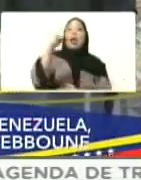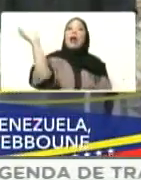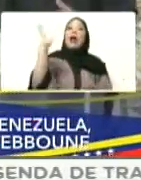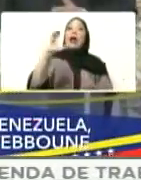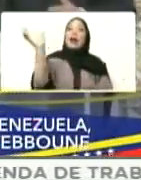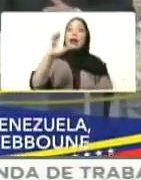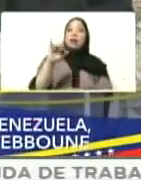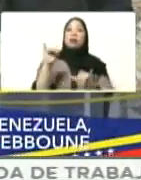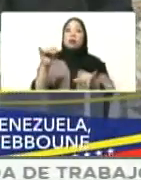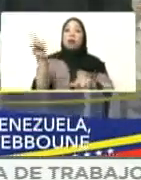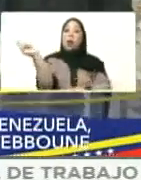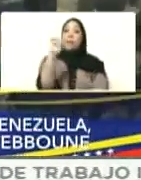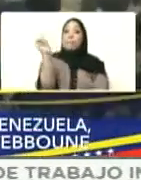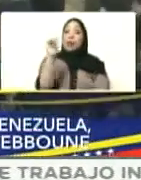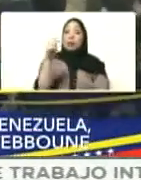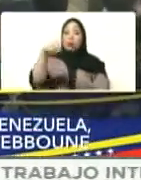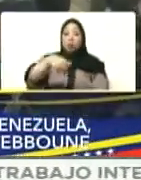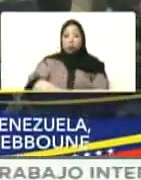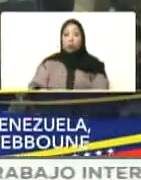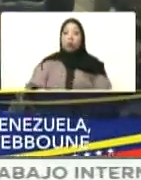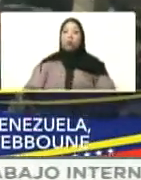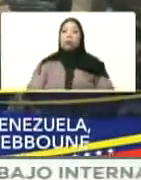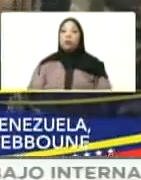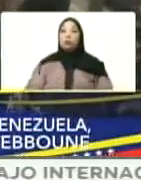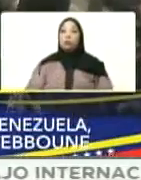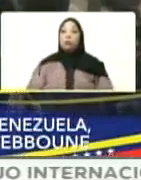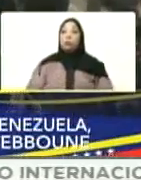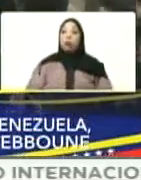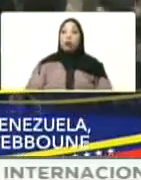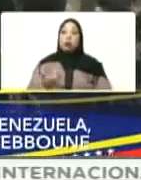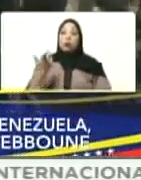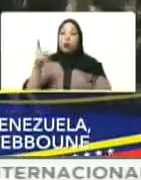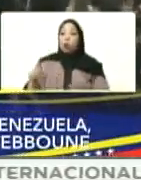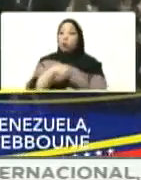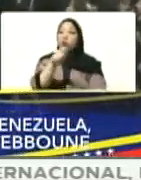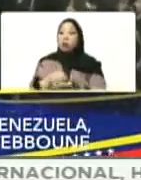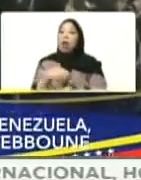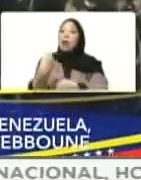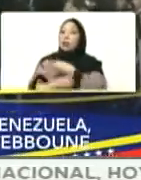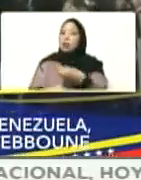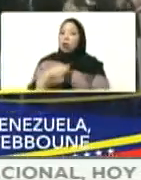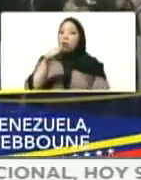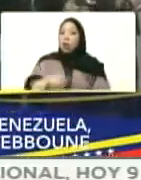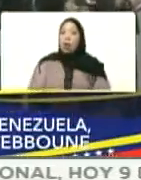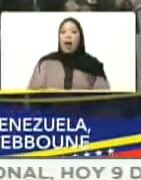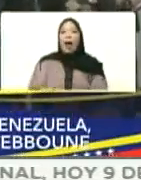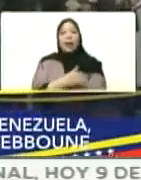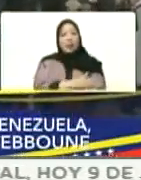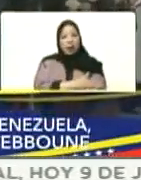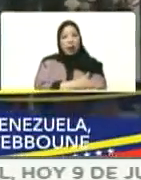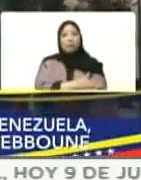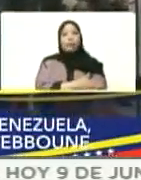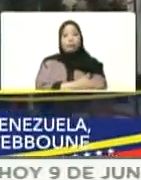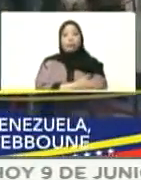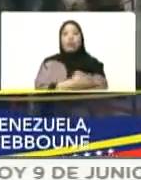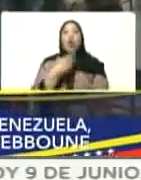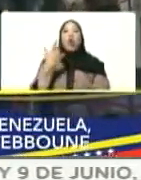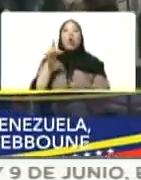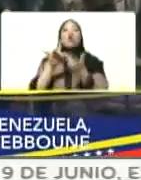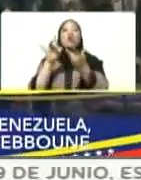en el mes este que viene. Pues eso fue en general lo que tenemos que habíamos tenido que evocar juntos